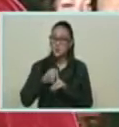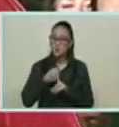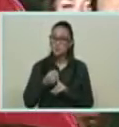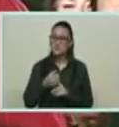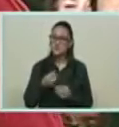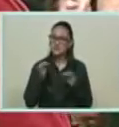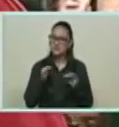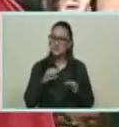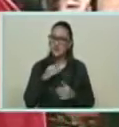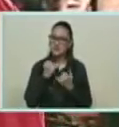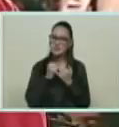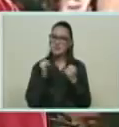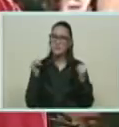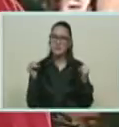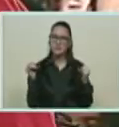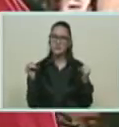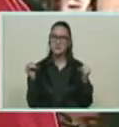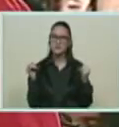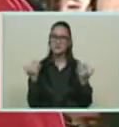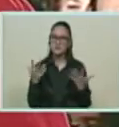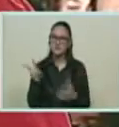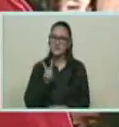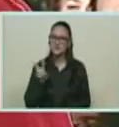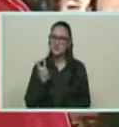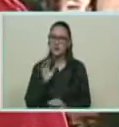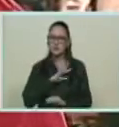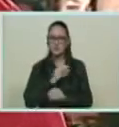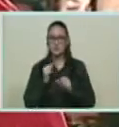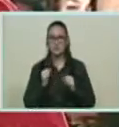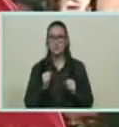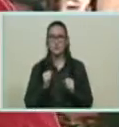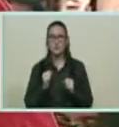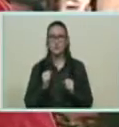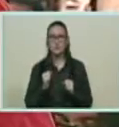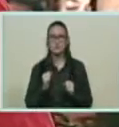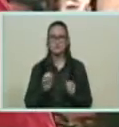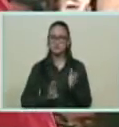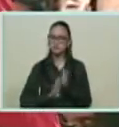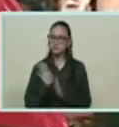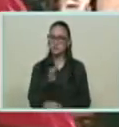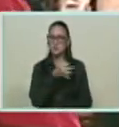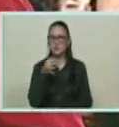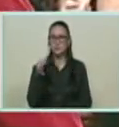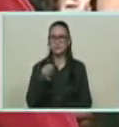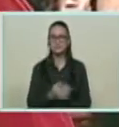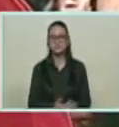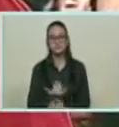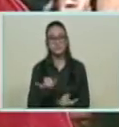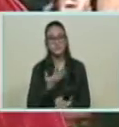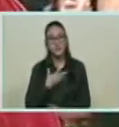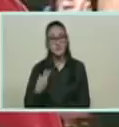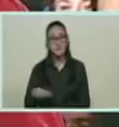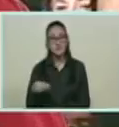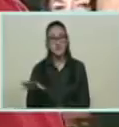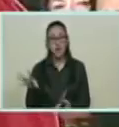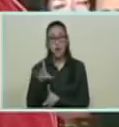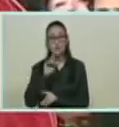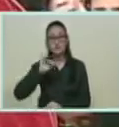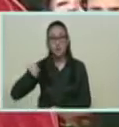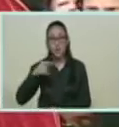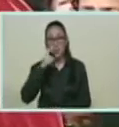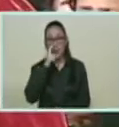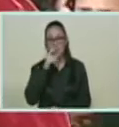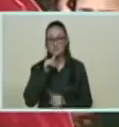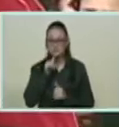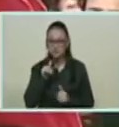seguir consolidando la independencia y la Venezuela potencia y la Venezuela próspera. Bueno, presidente, desde el 11 de junio que